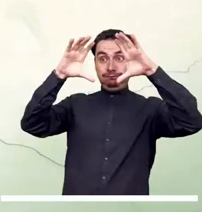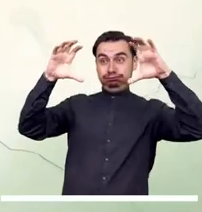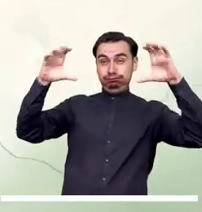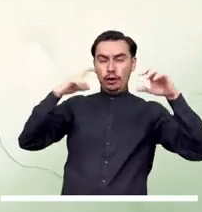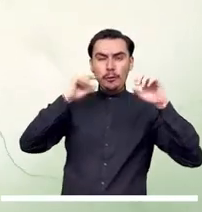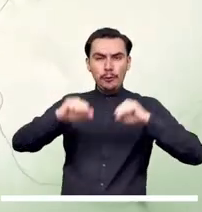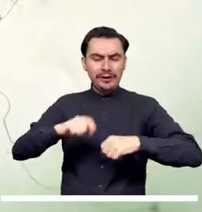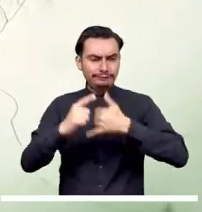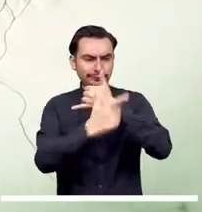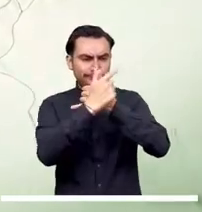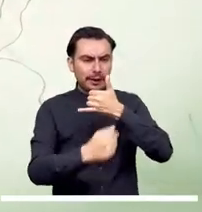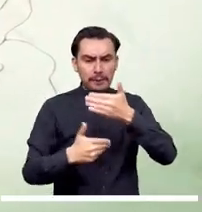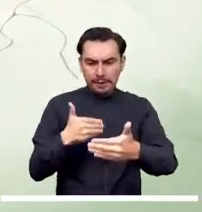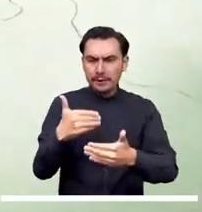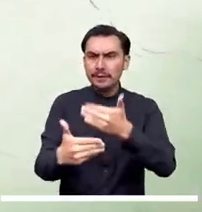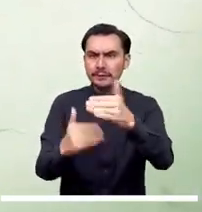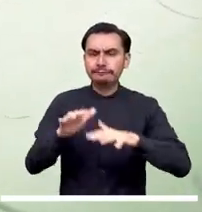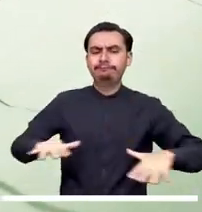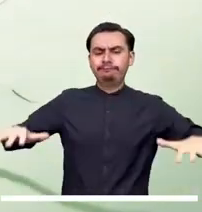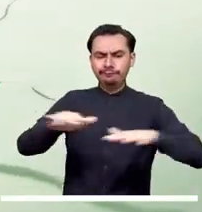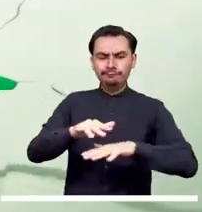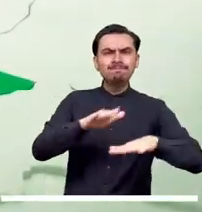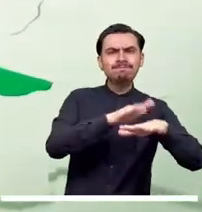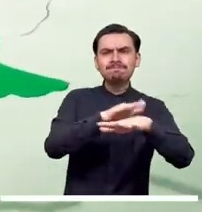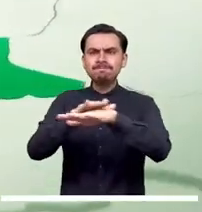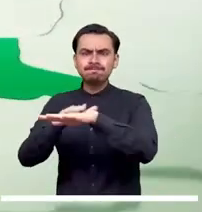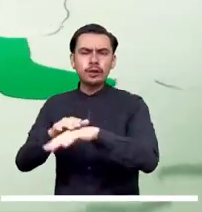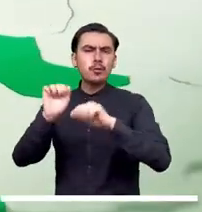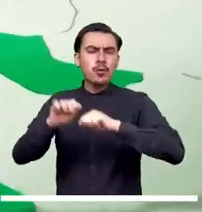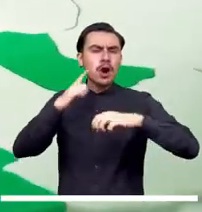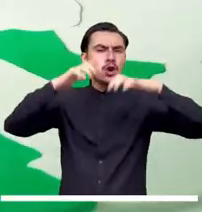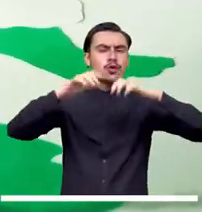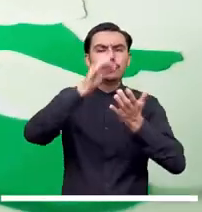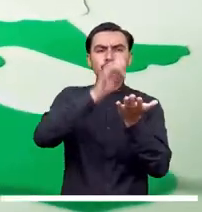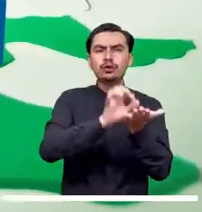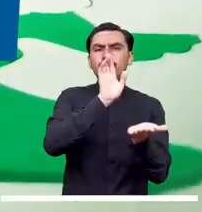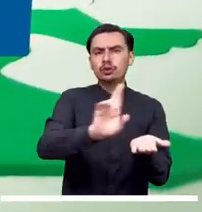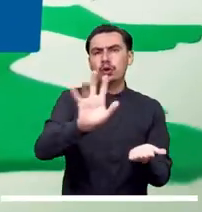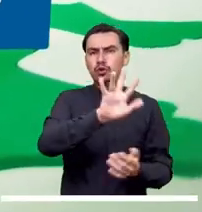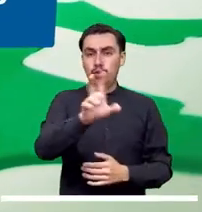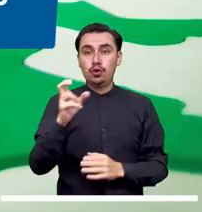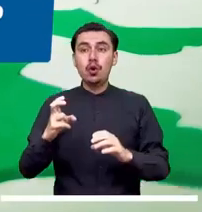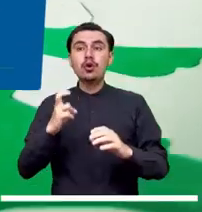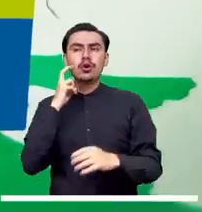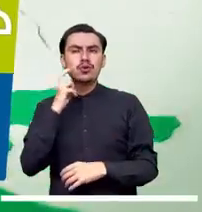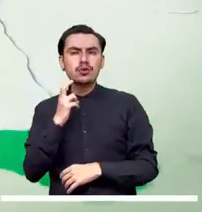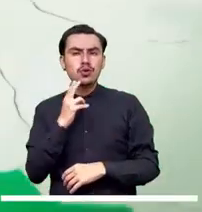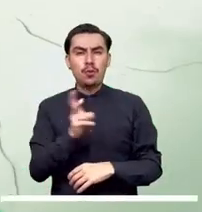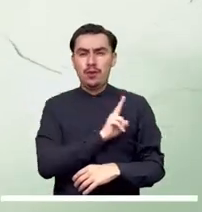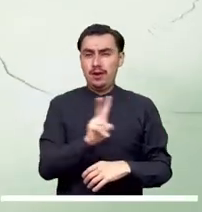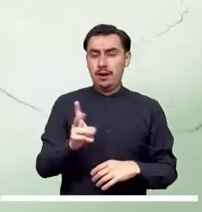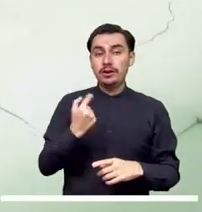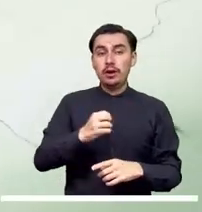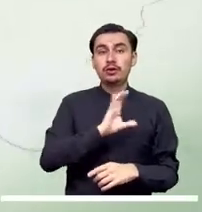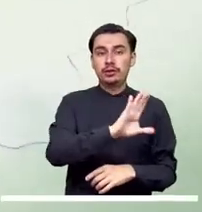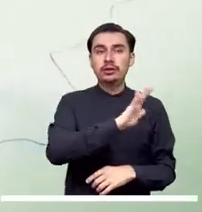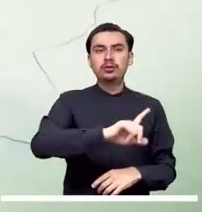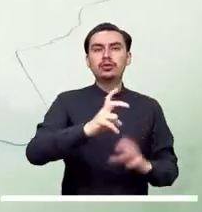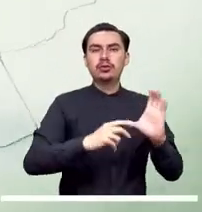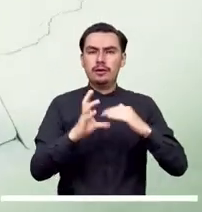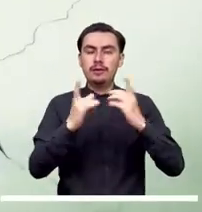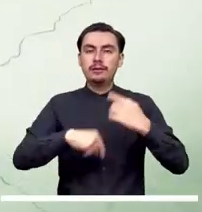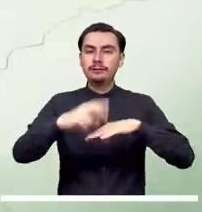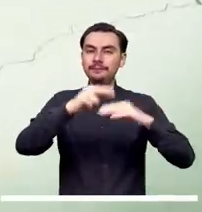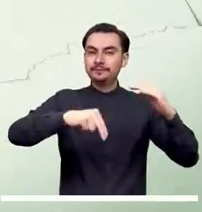En la región pacífica, las aguas caerían sobre Chocó, Valle del Cauca, Cauca y el noroeste de Nariño. Tarde